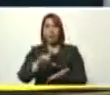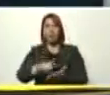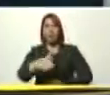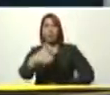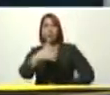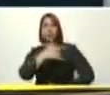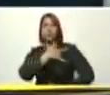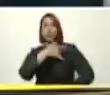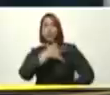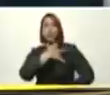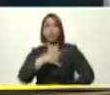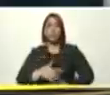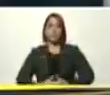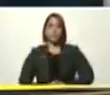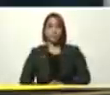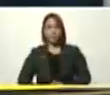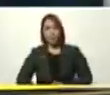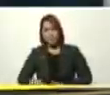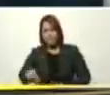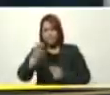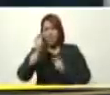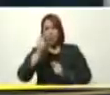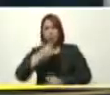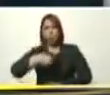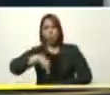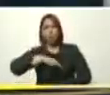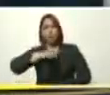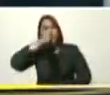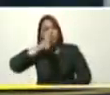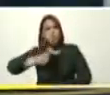universidades, aprendiendo de nuestro pueblo,